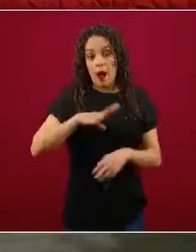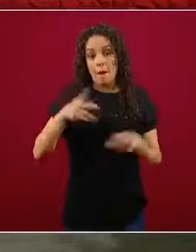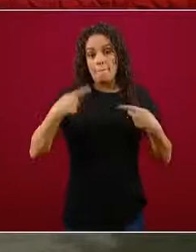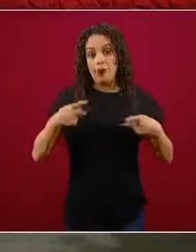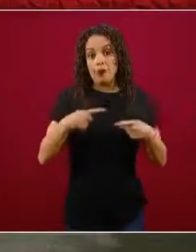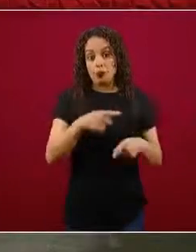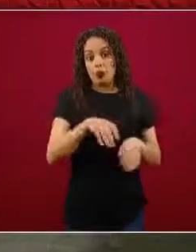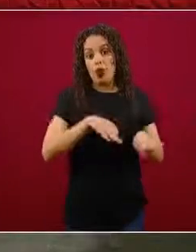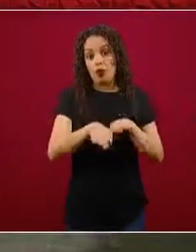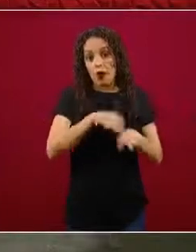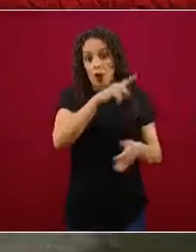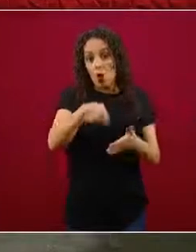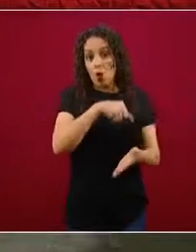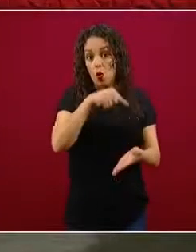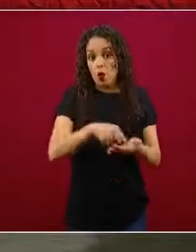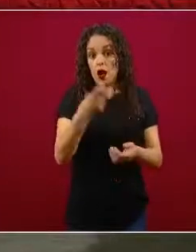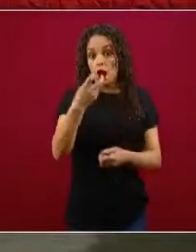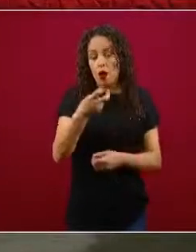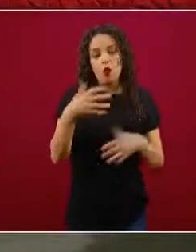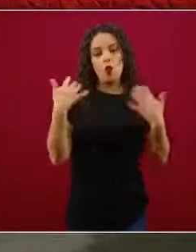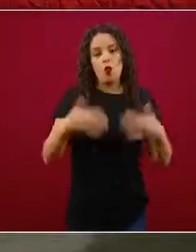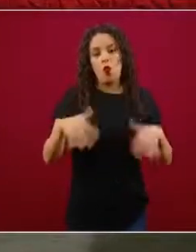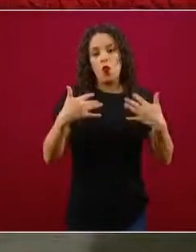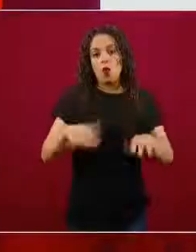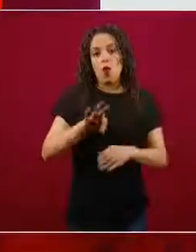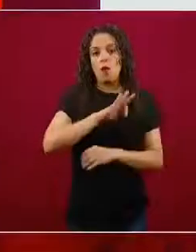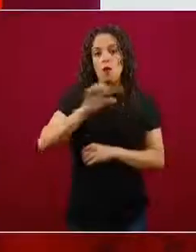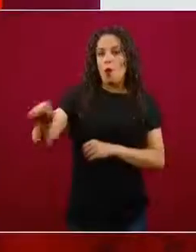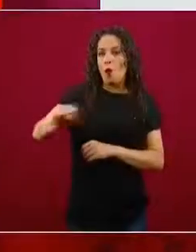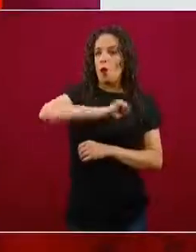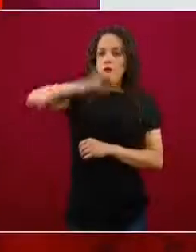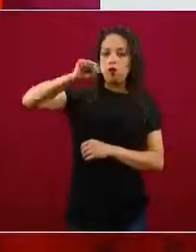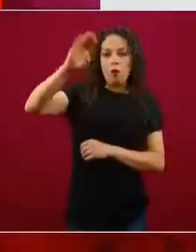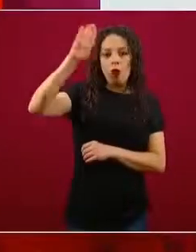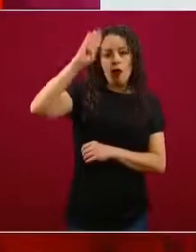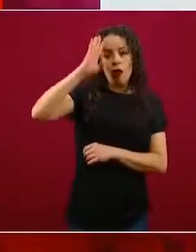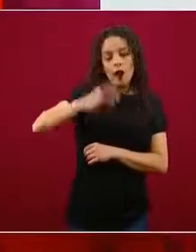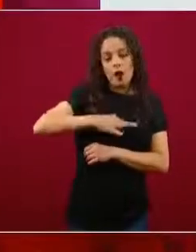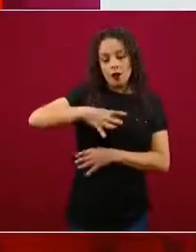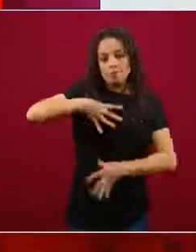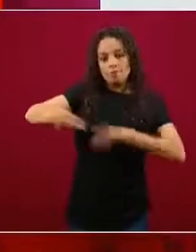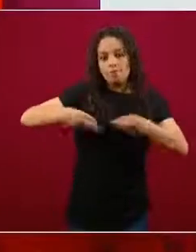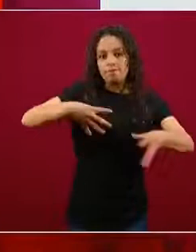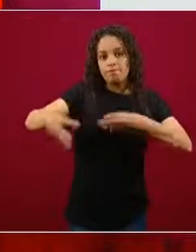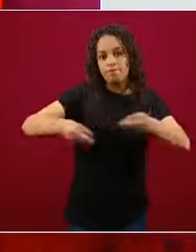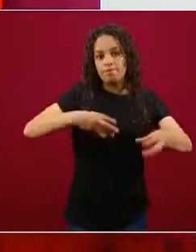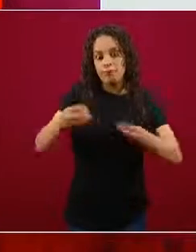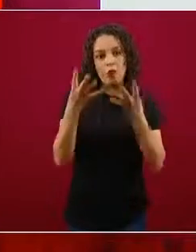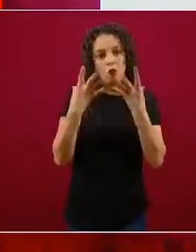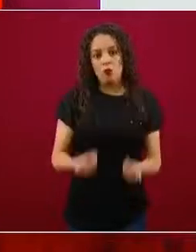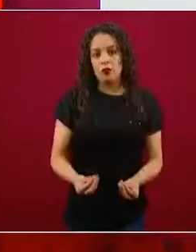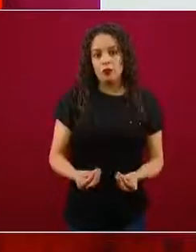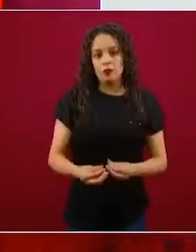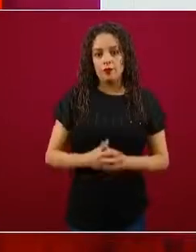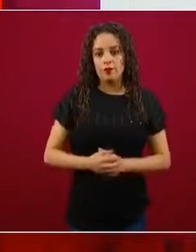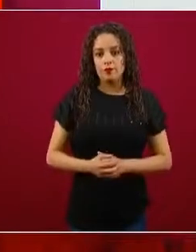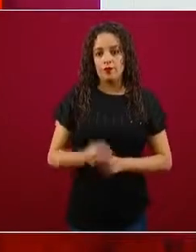personas trabajando, esto podría contribuir a disparar la curva epidémica. me parece que son las últimas.